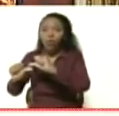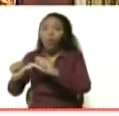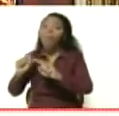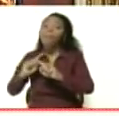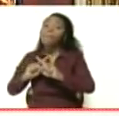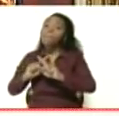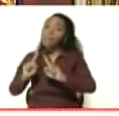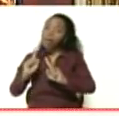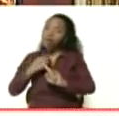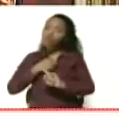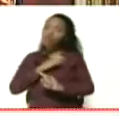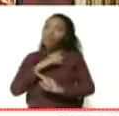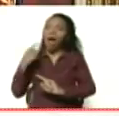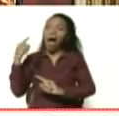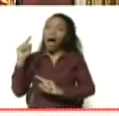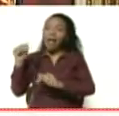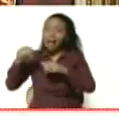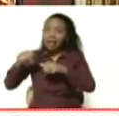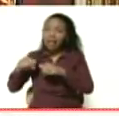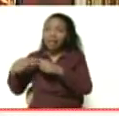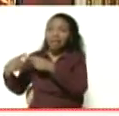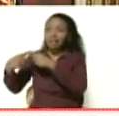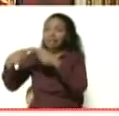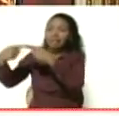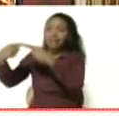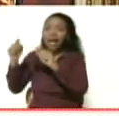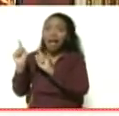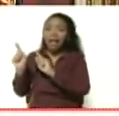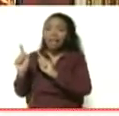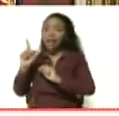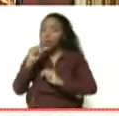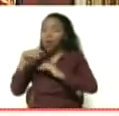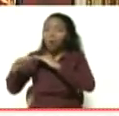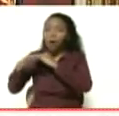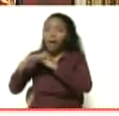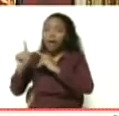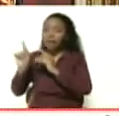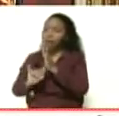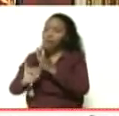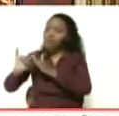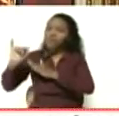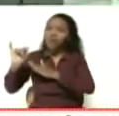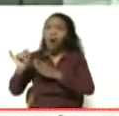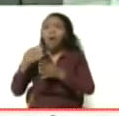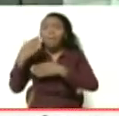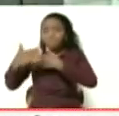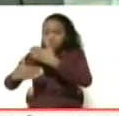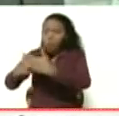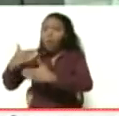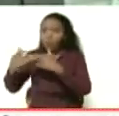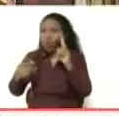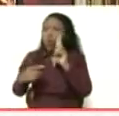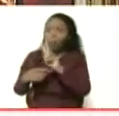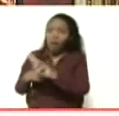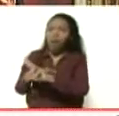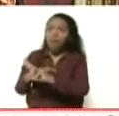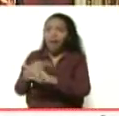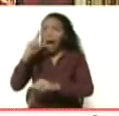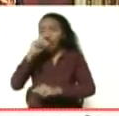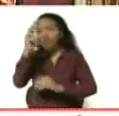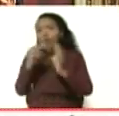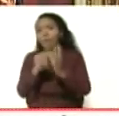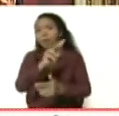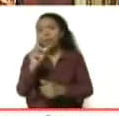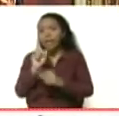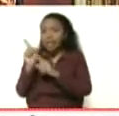estamos en guerra y esas desigualdades serán superadas estructuralmente. Lo verán, lo verán. El año 2020 será